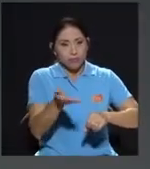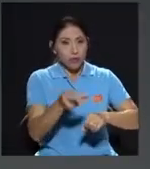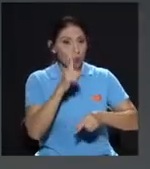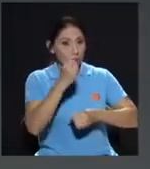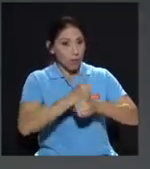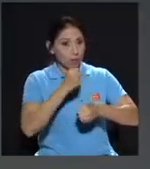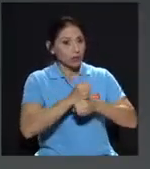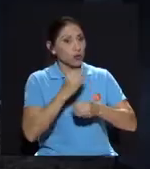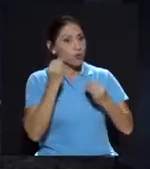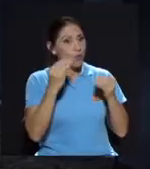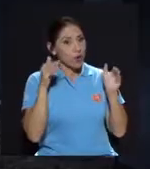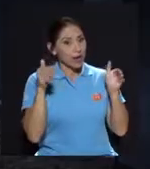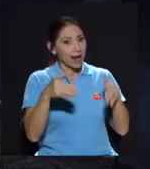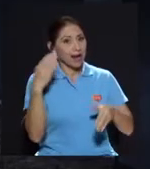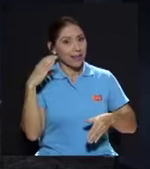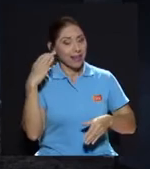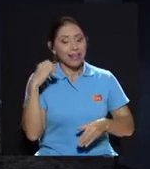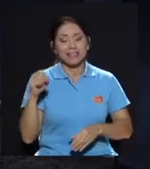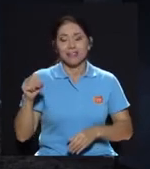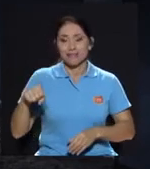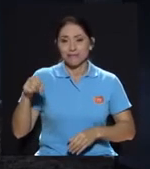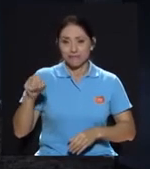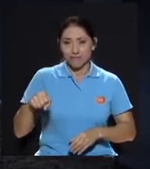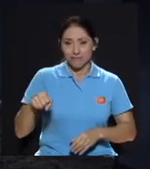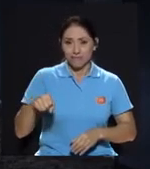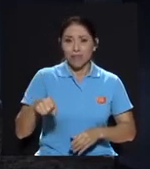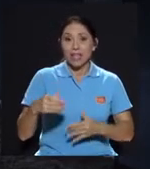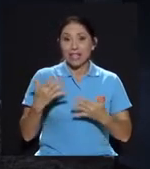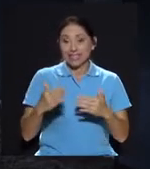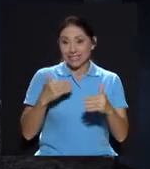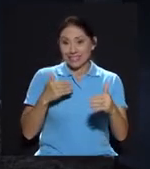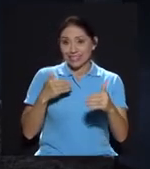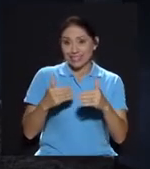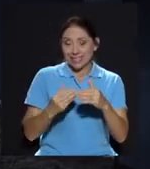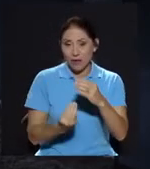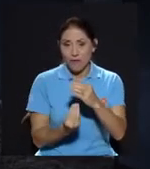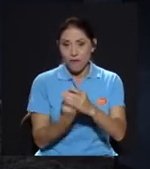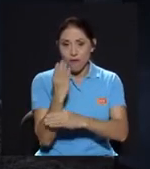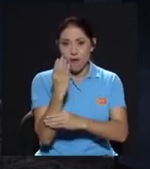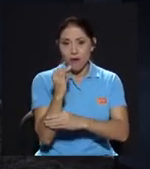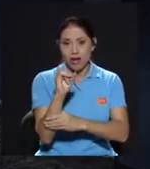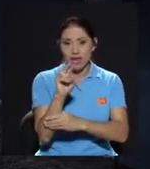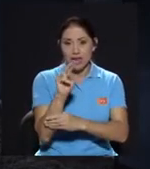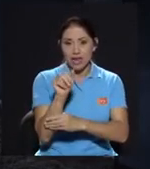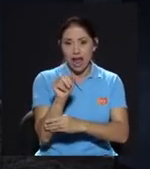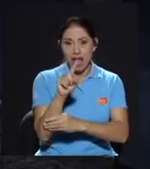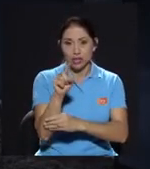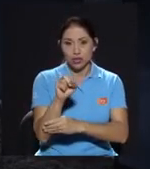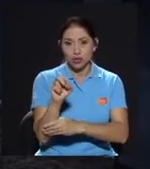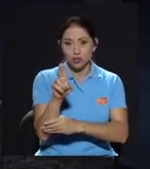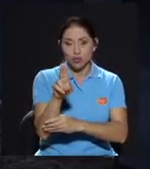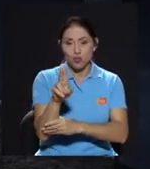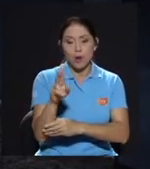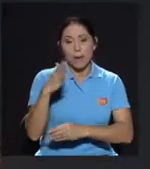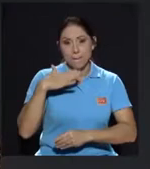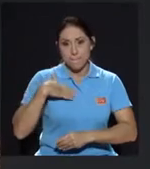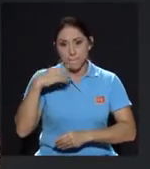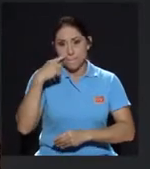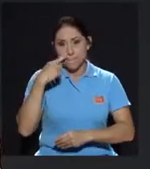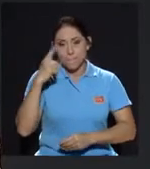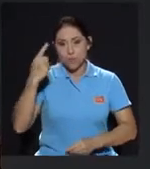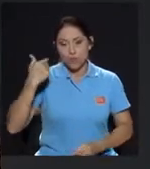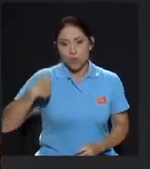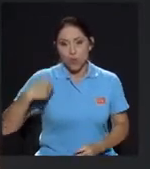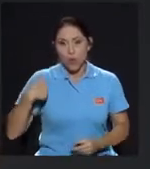profesión muy cartaginesa dio en origen de las faldas del volcán irazú entonces un hombre que quiso